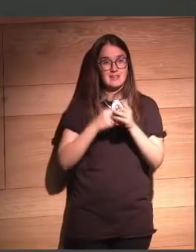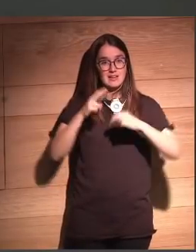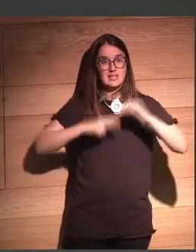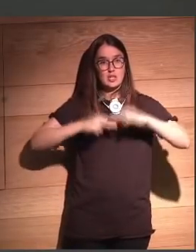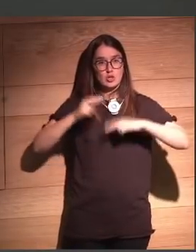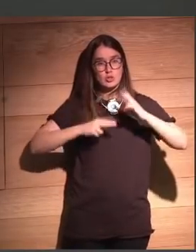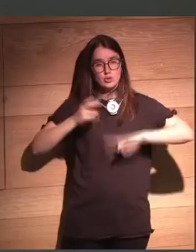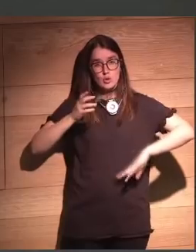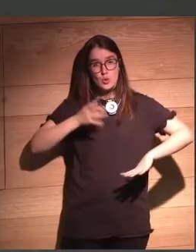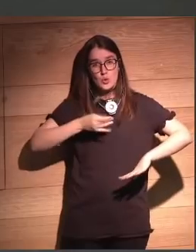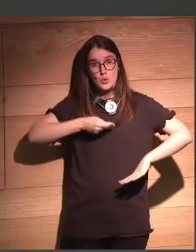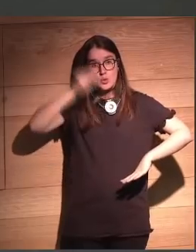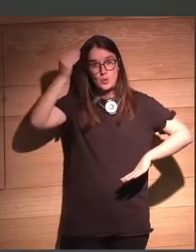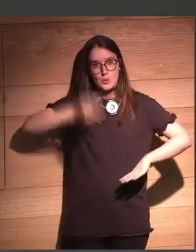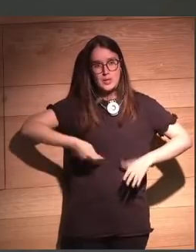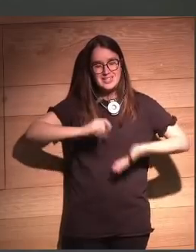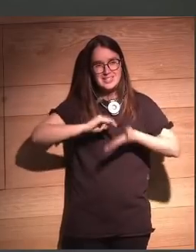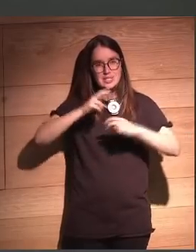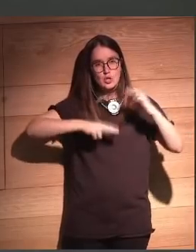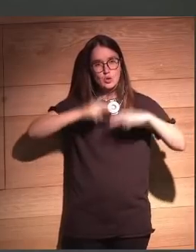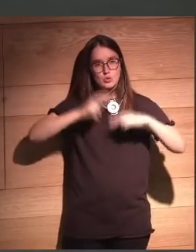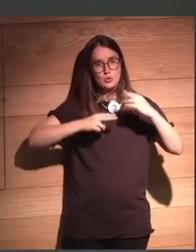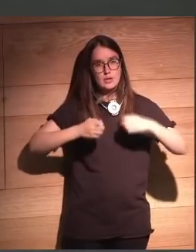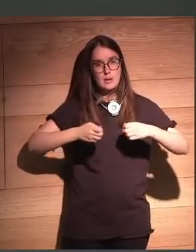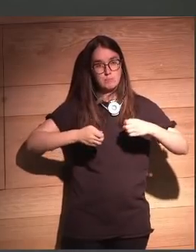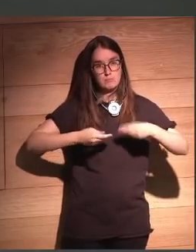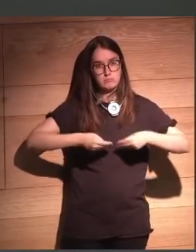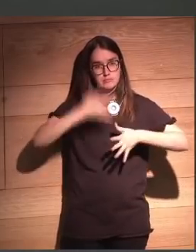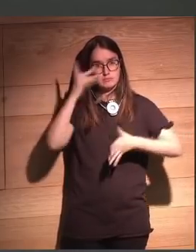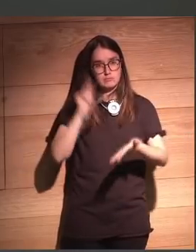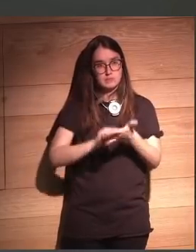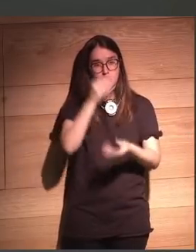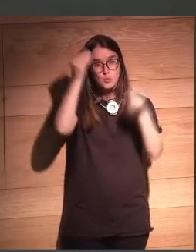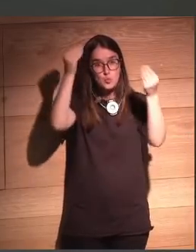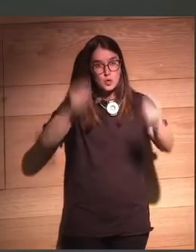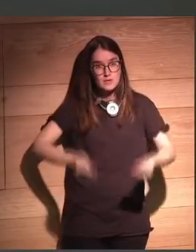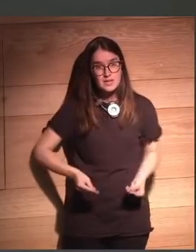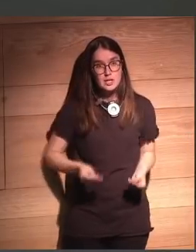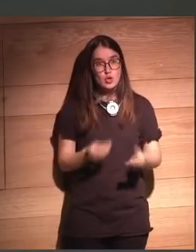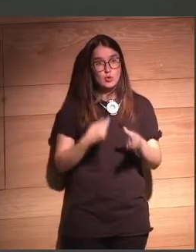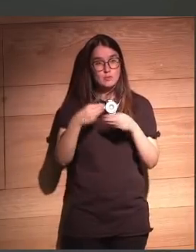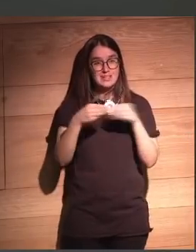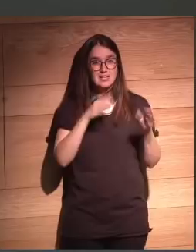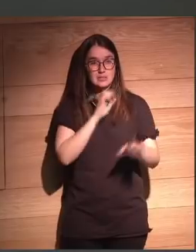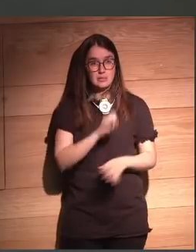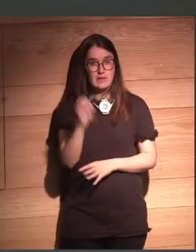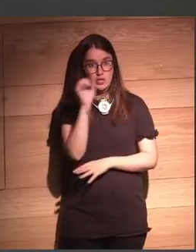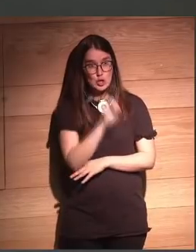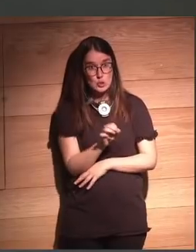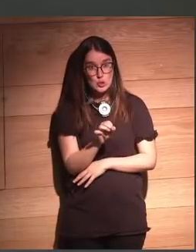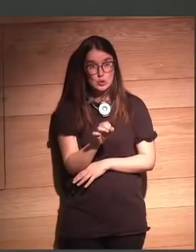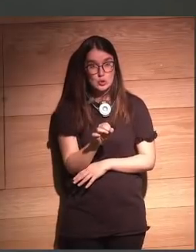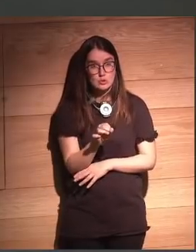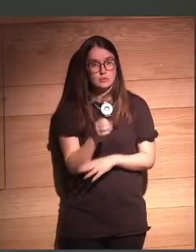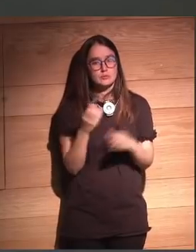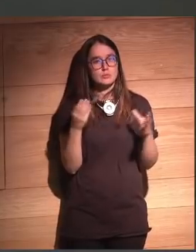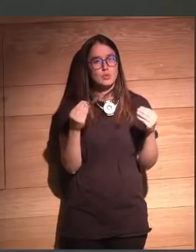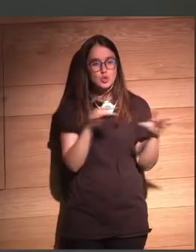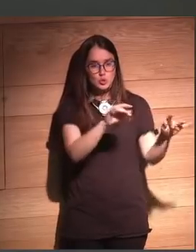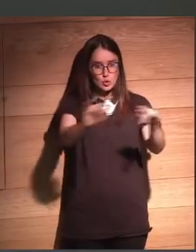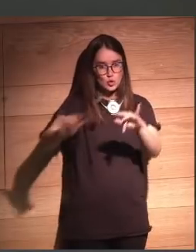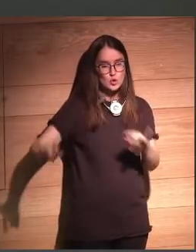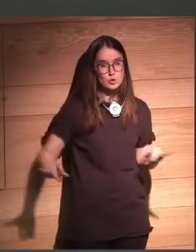son abrumadoras. Se construye vivienda muy rápidamente, muy bien y con unos materiales fantásticos. Hay mucho suelo